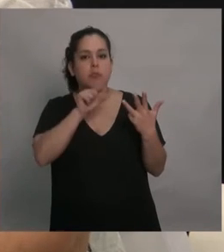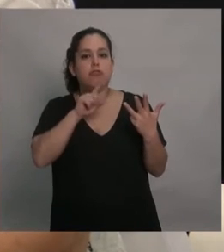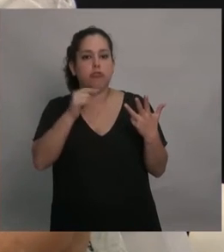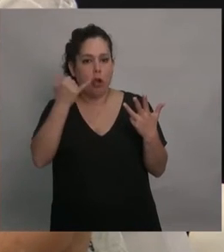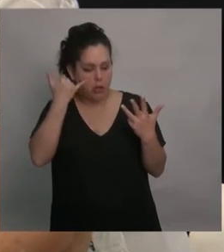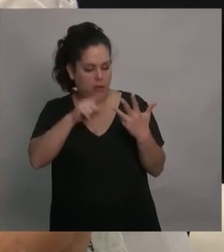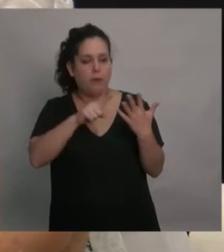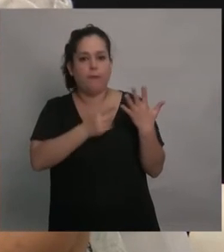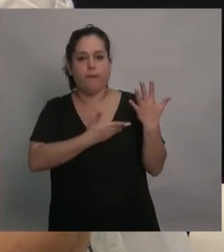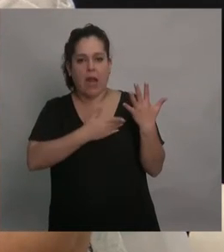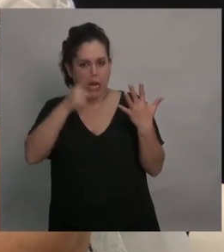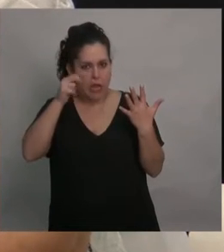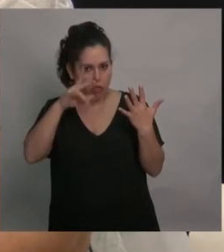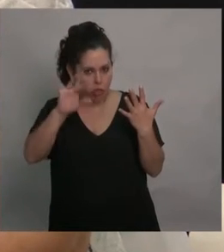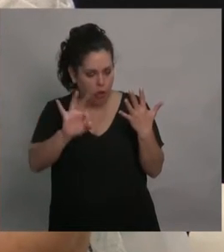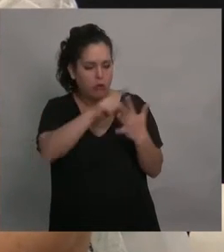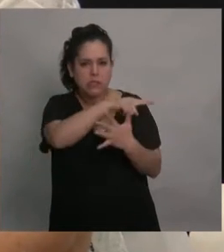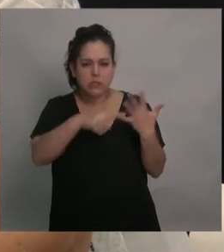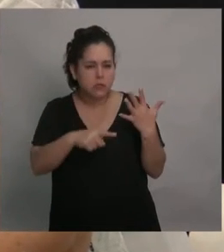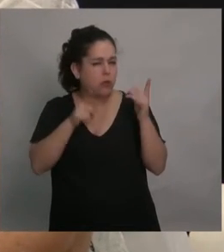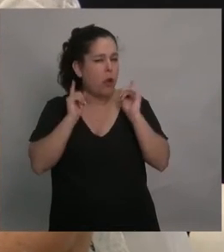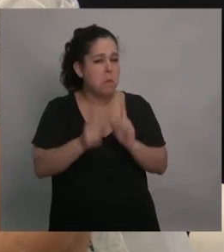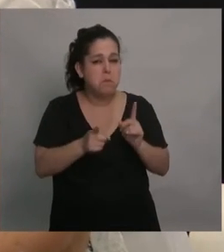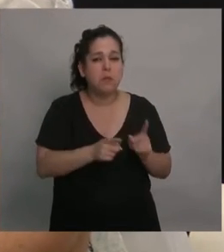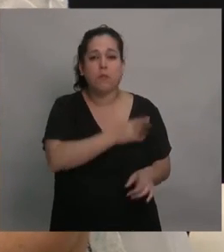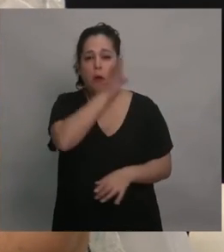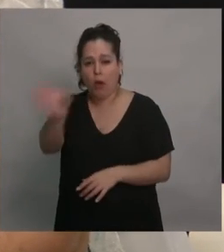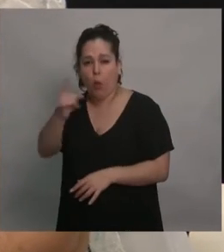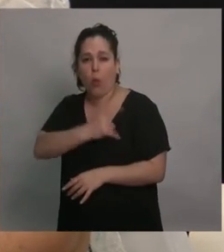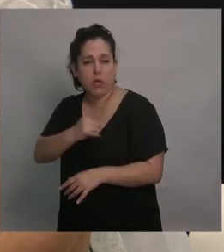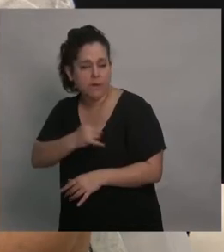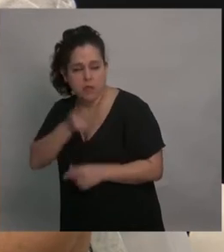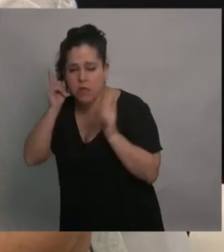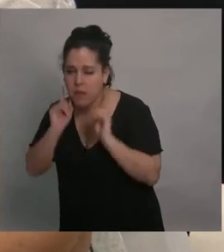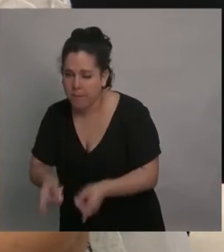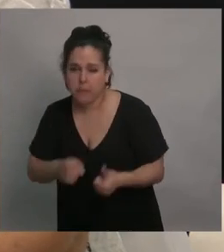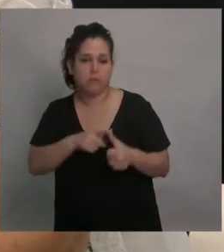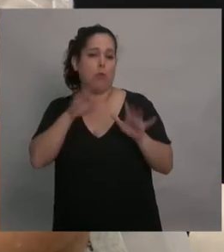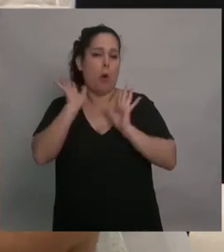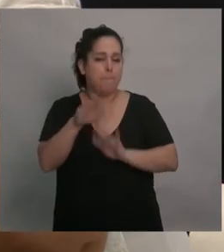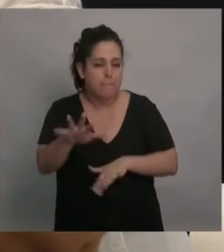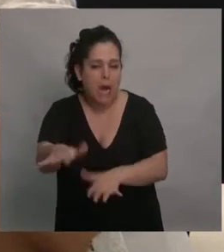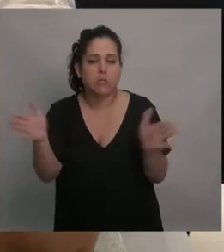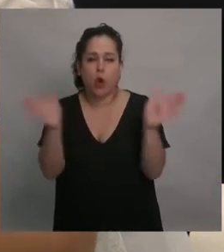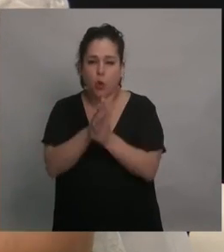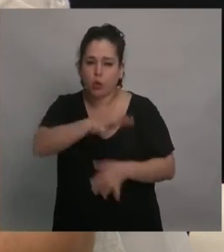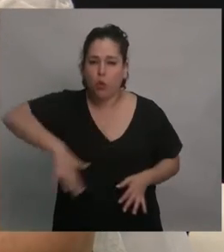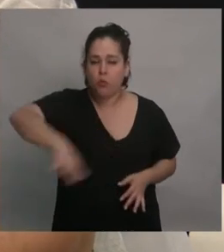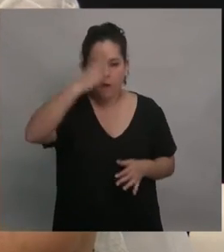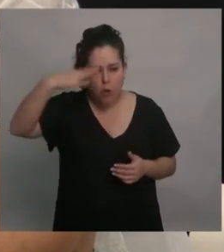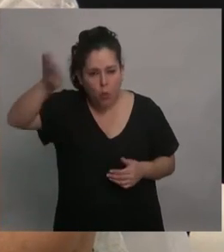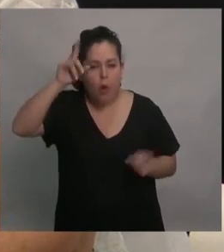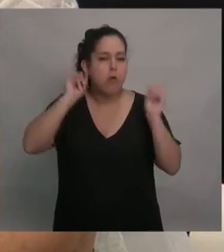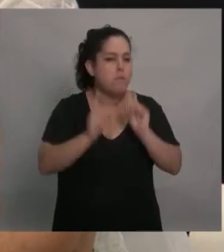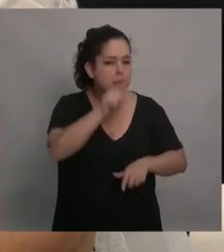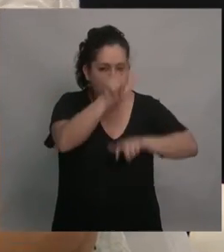mismo Fernando, que habían estado en esas aulas universitarias, que habían marchado con los pueblos, con el pueblo cubano, a la Plaza de la Revolución